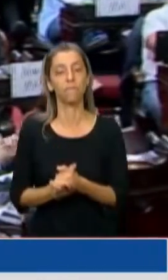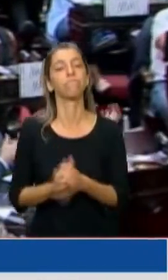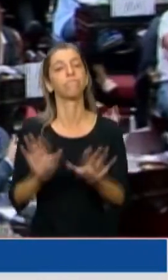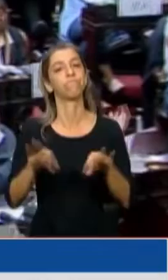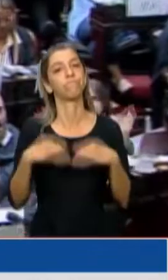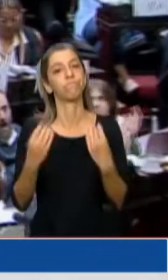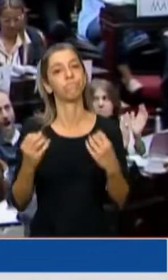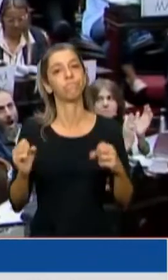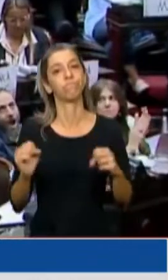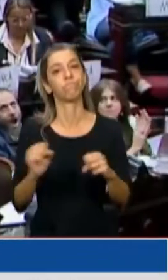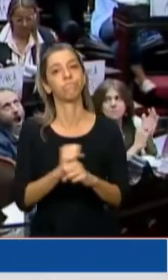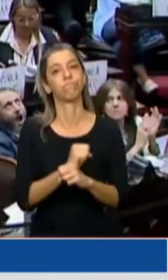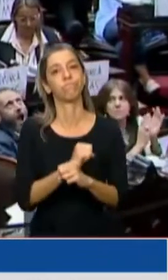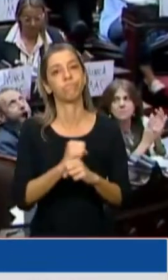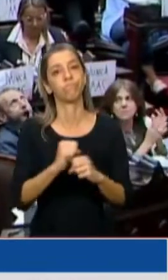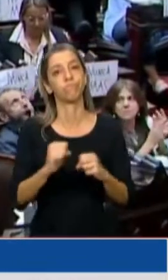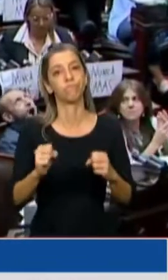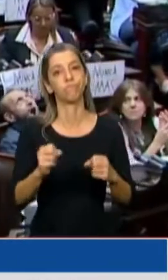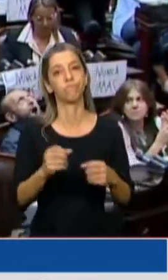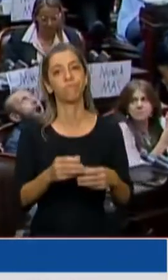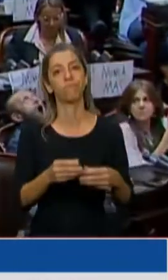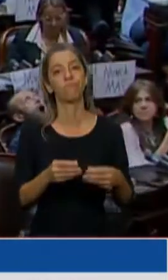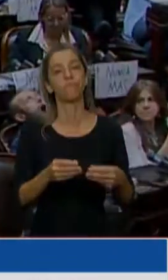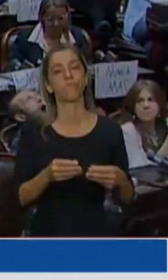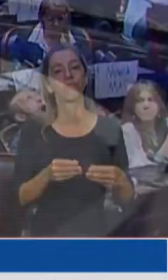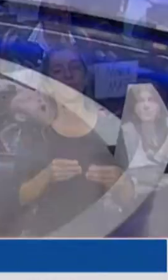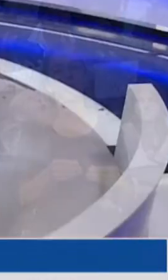comunicará al Poder Ejecutivo.